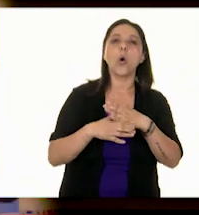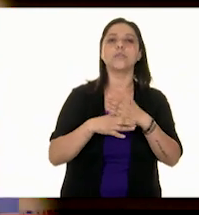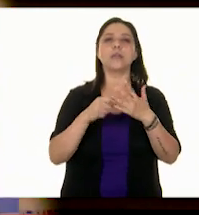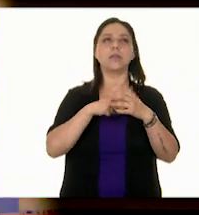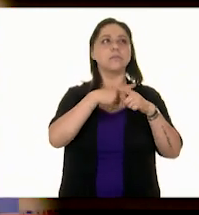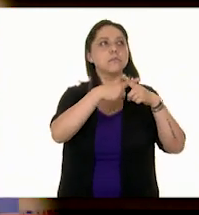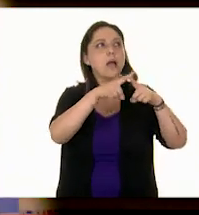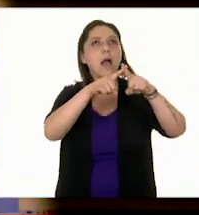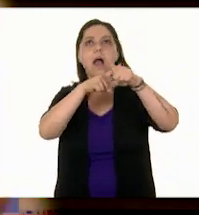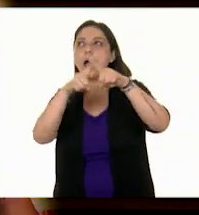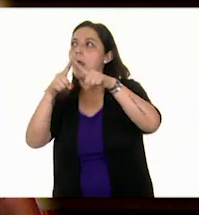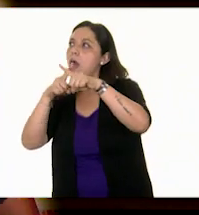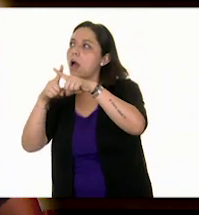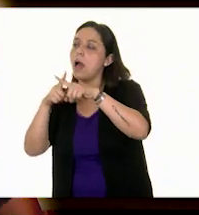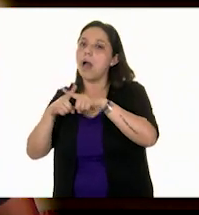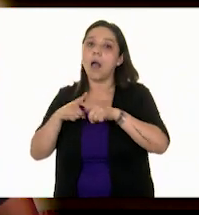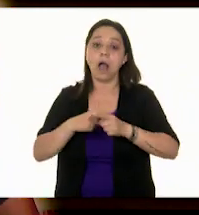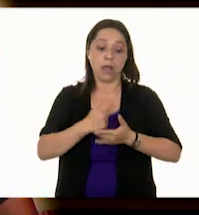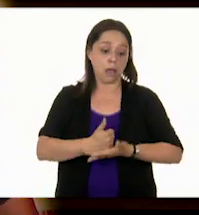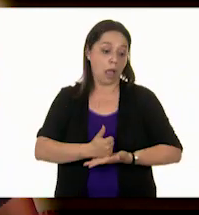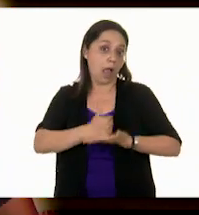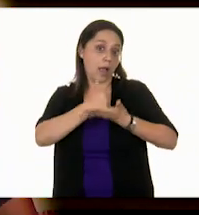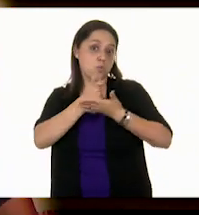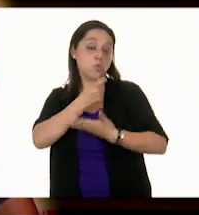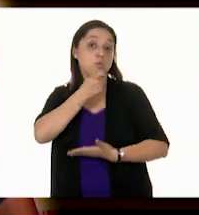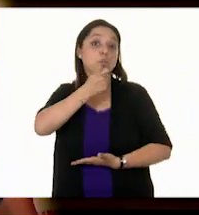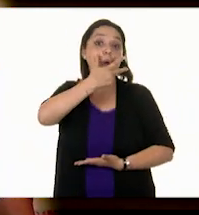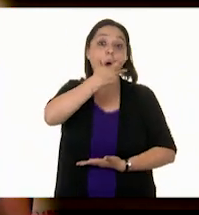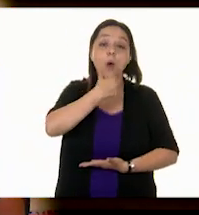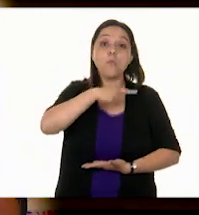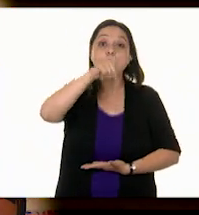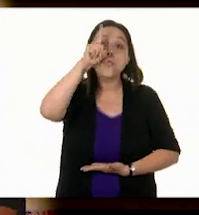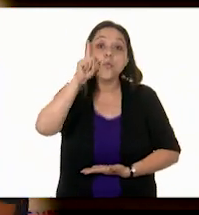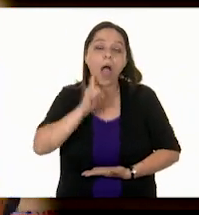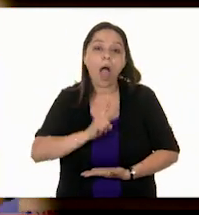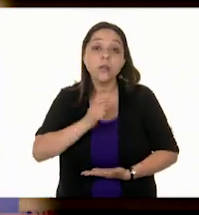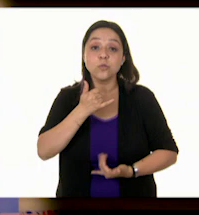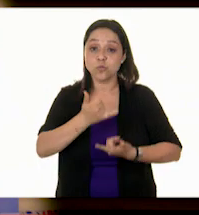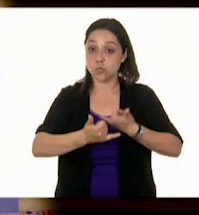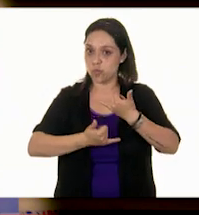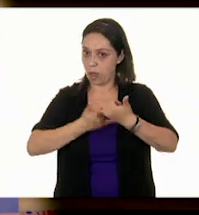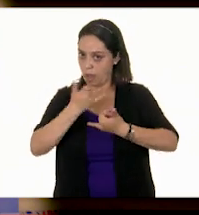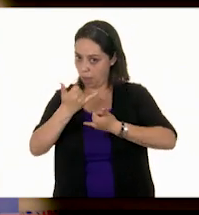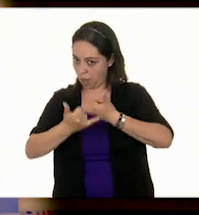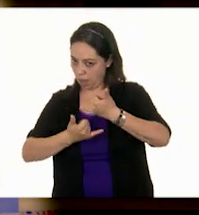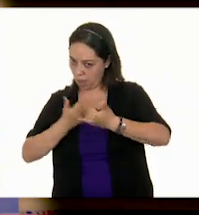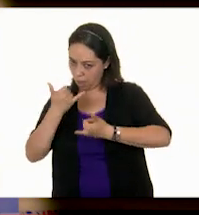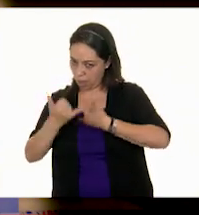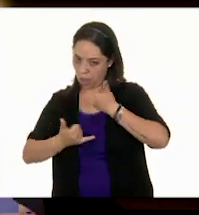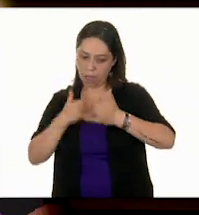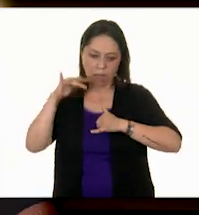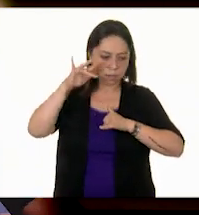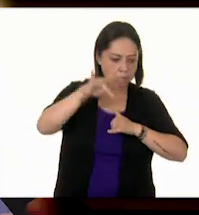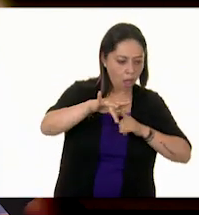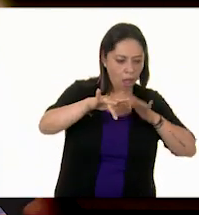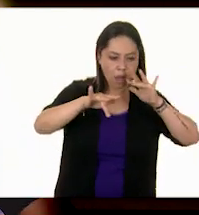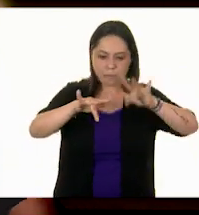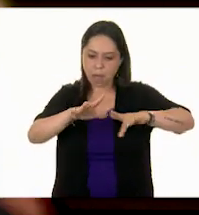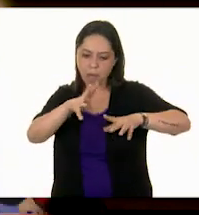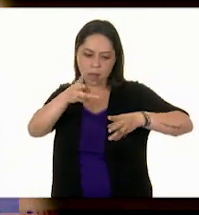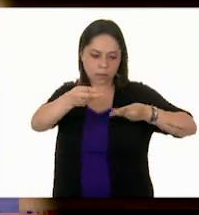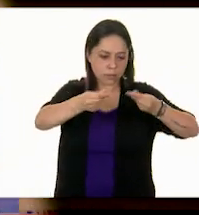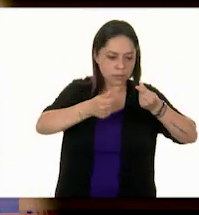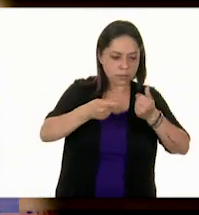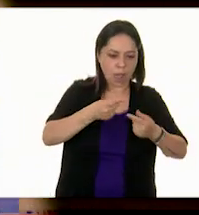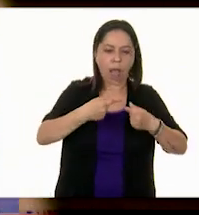que permitan a las niñas y a los niños jugar, manipular, dramatizar